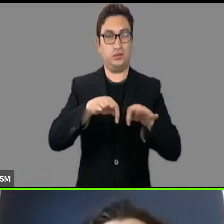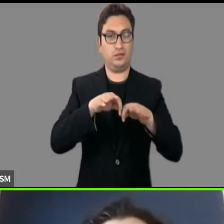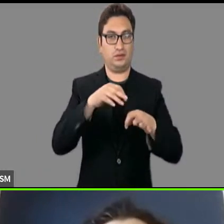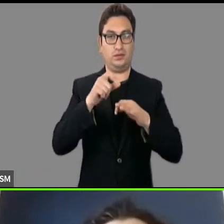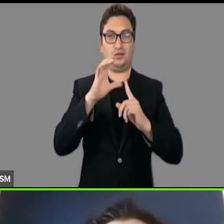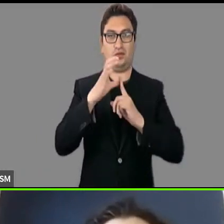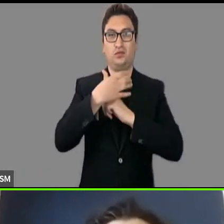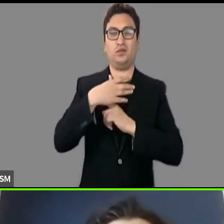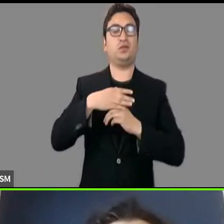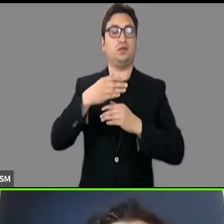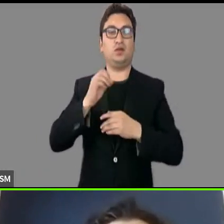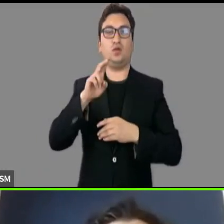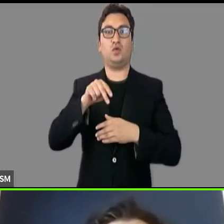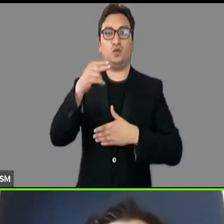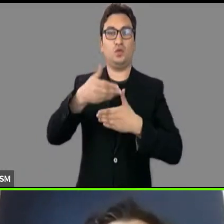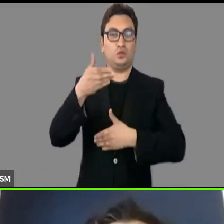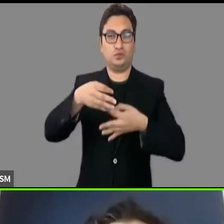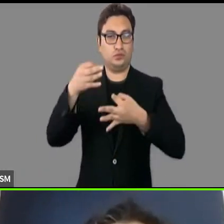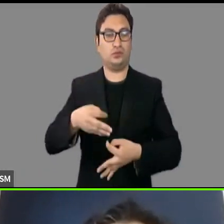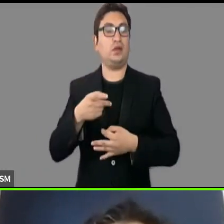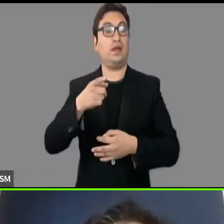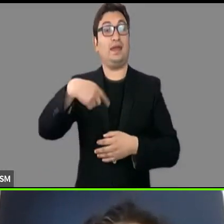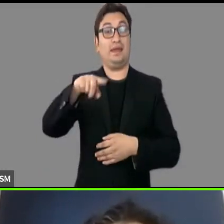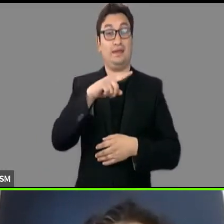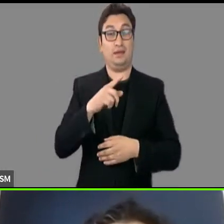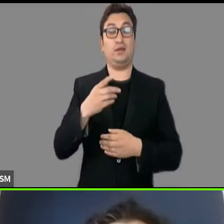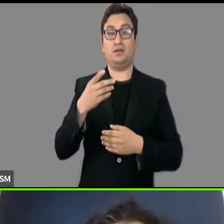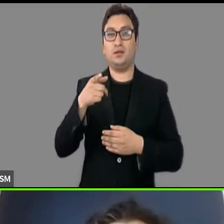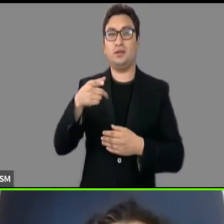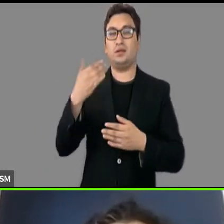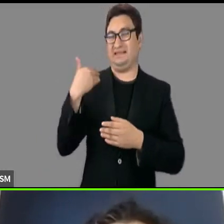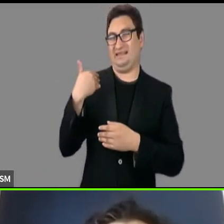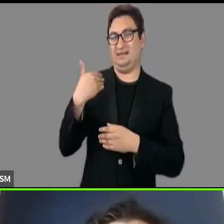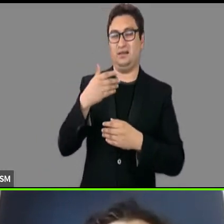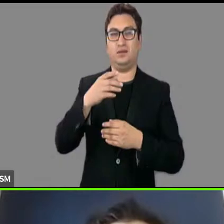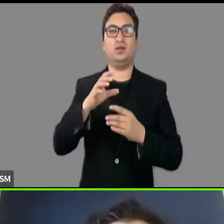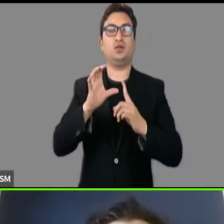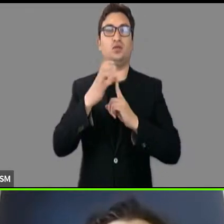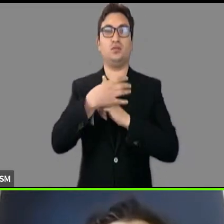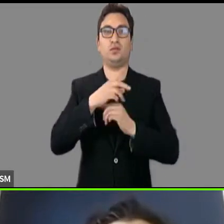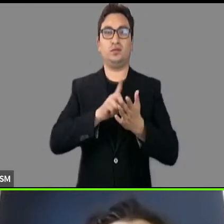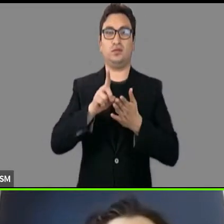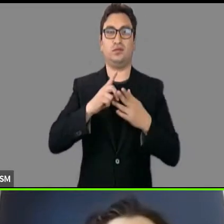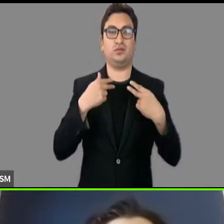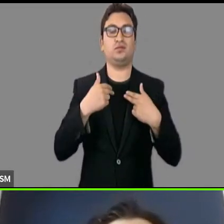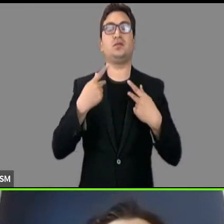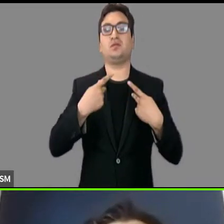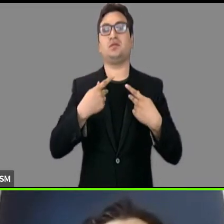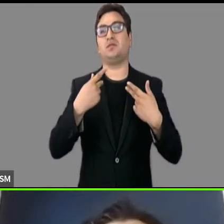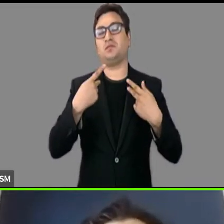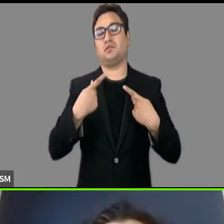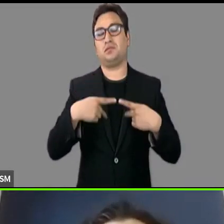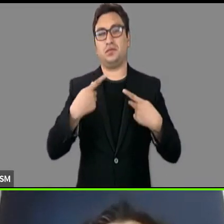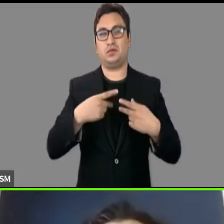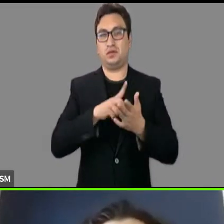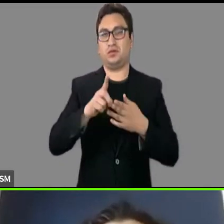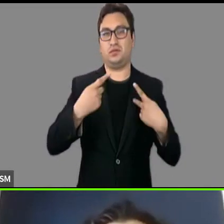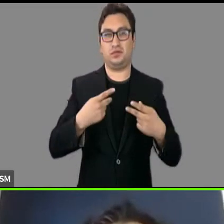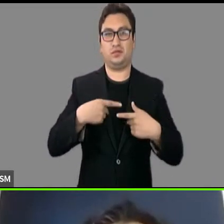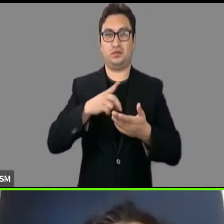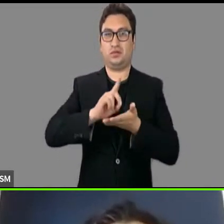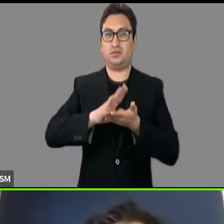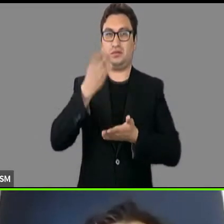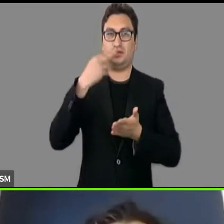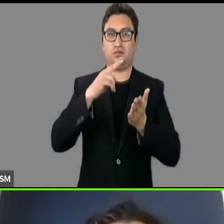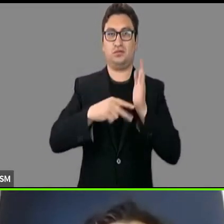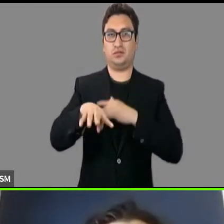un caso que resolvió recientemente el Comité de los Derechos de las Personas con Discapacidad en el 2019, y en este caso el comité